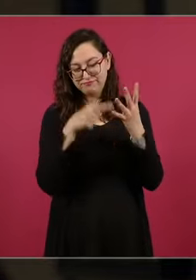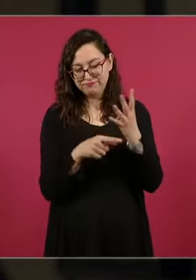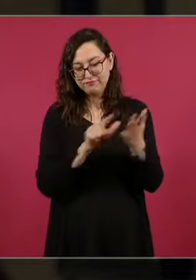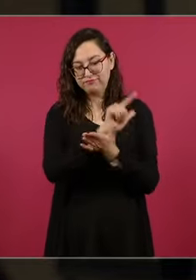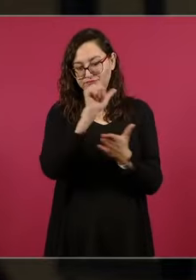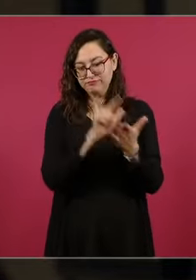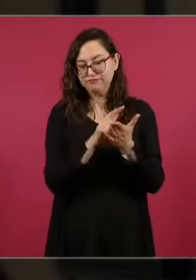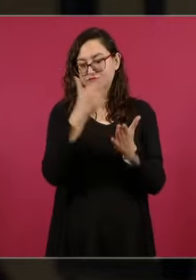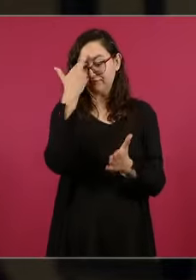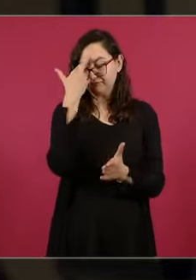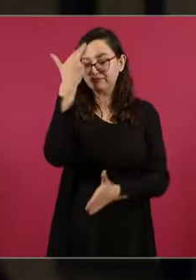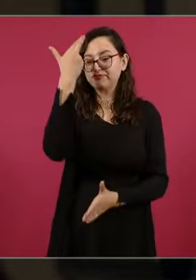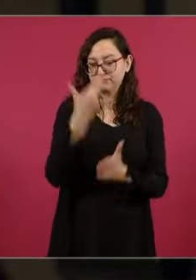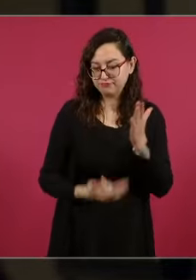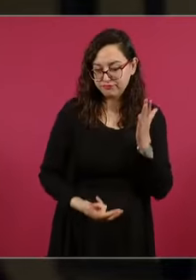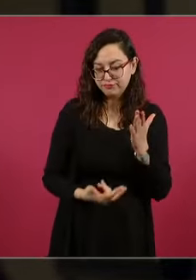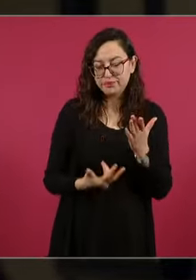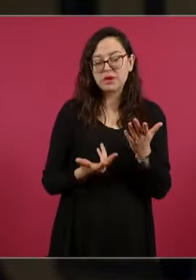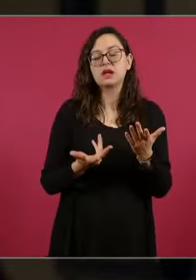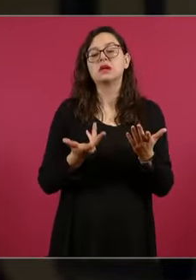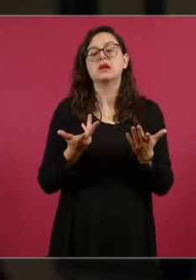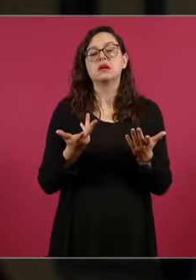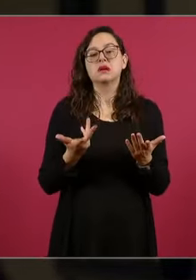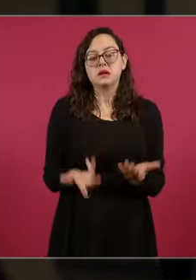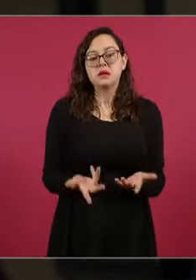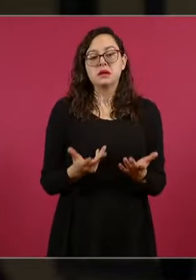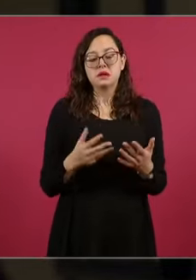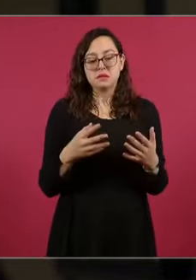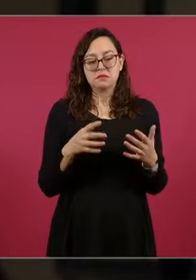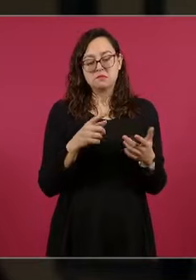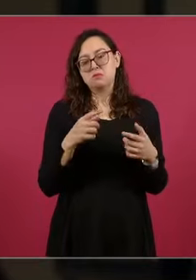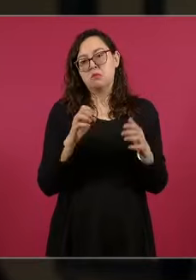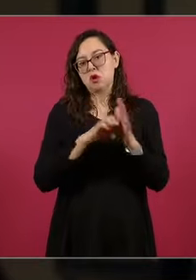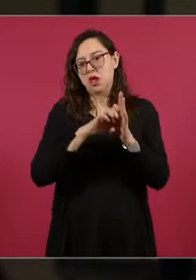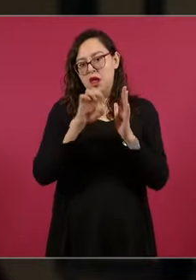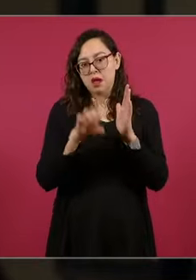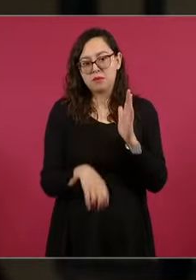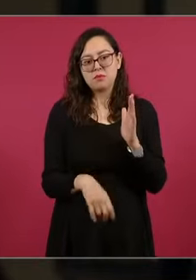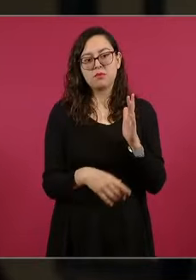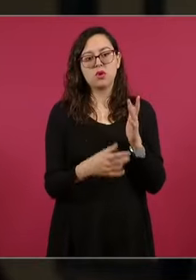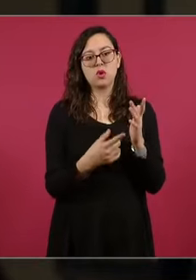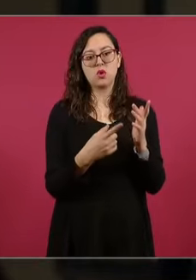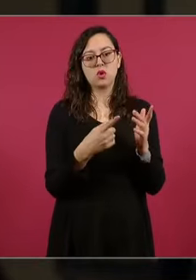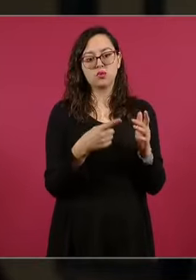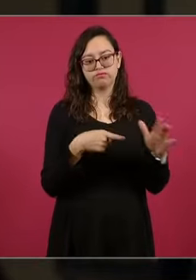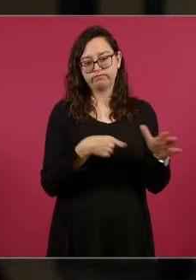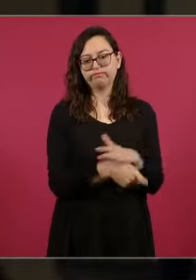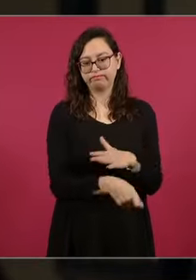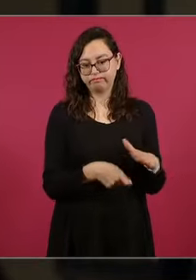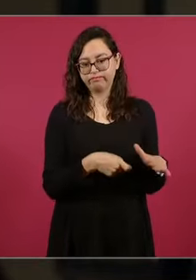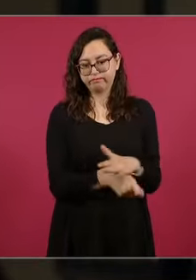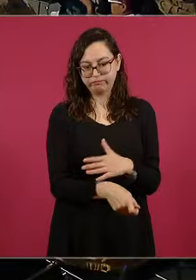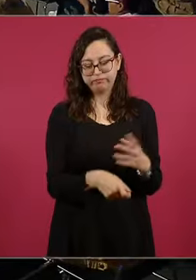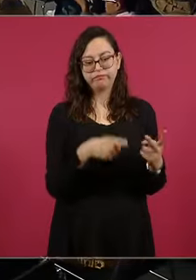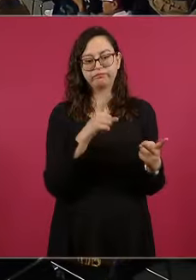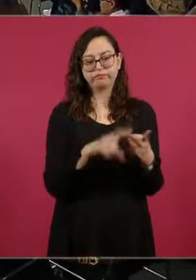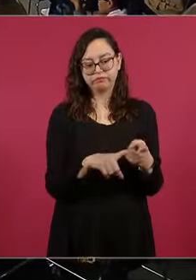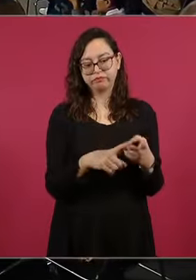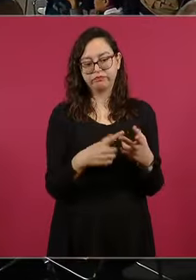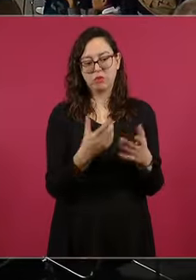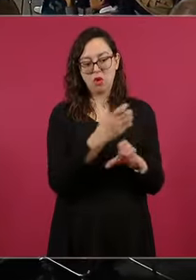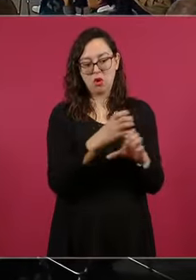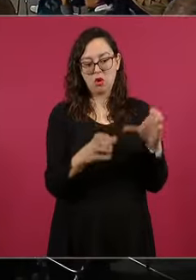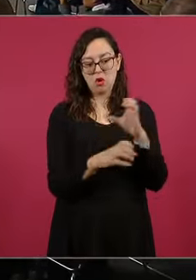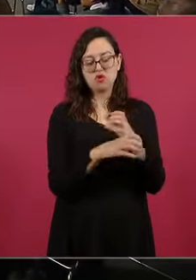Entre ellos se documentaba en este mismo oficio que había casos de soborno, casos de contrabando